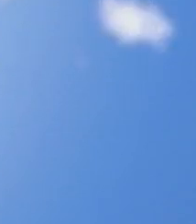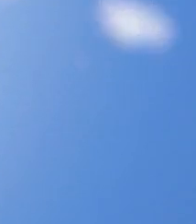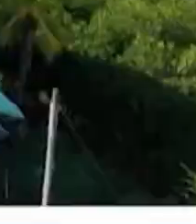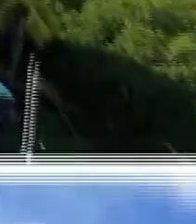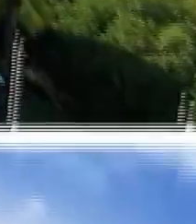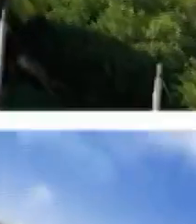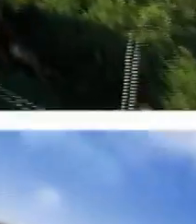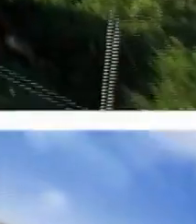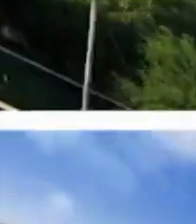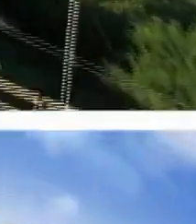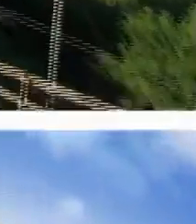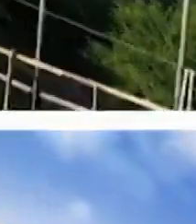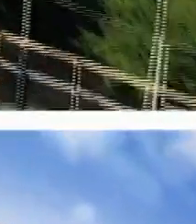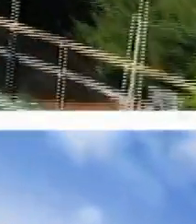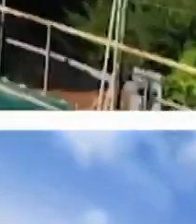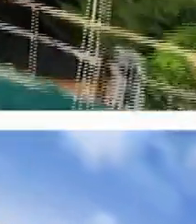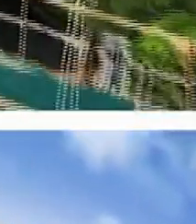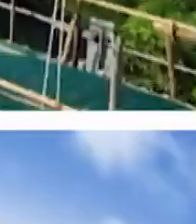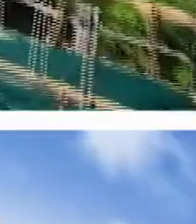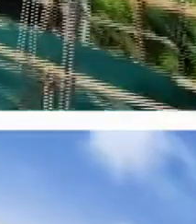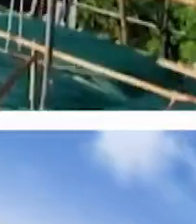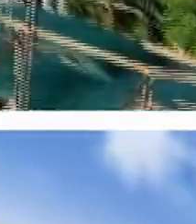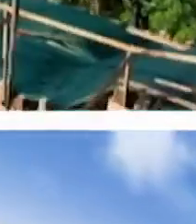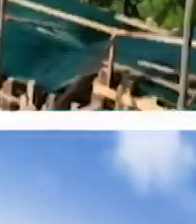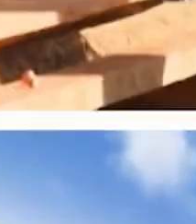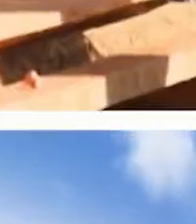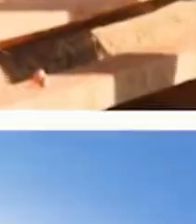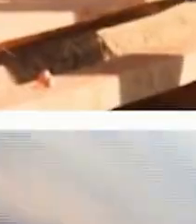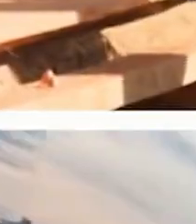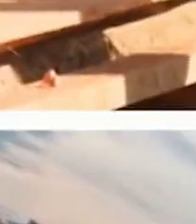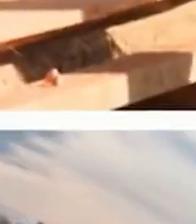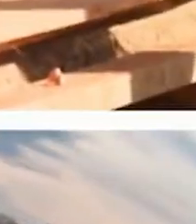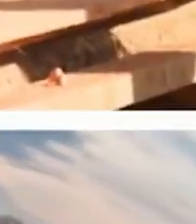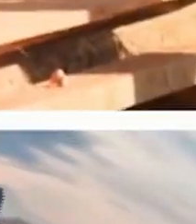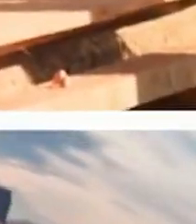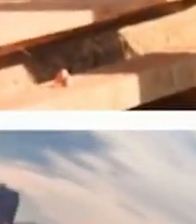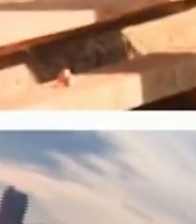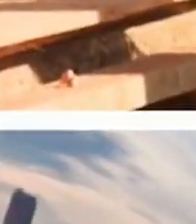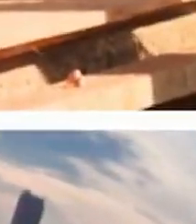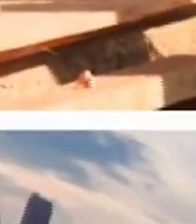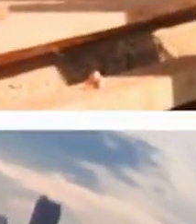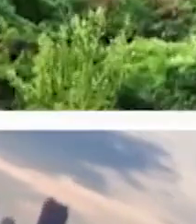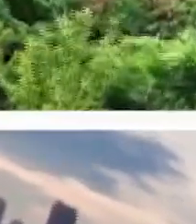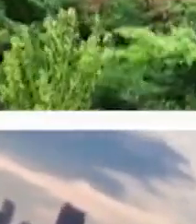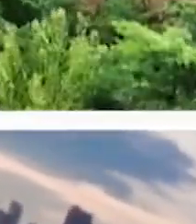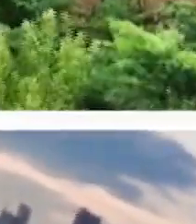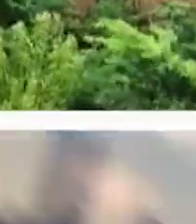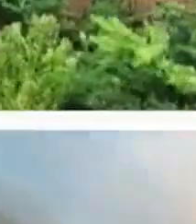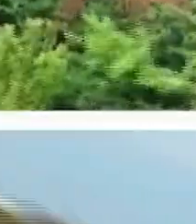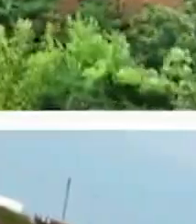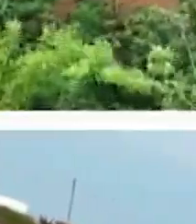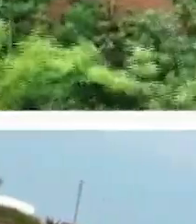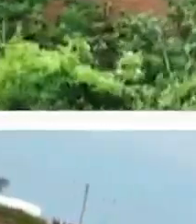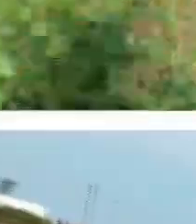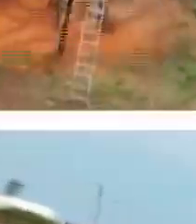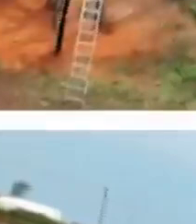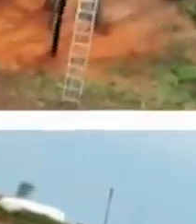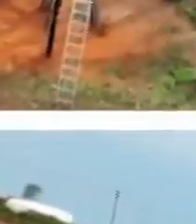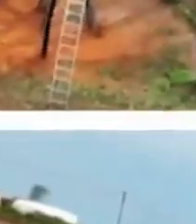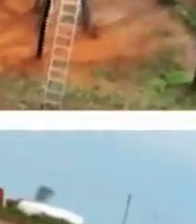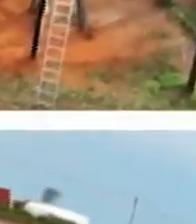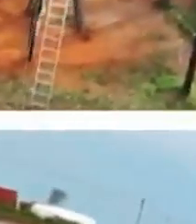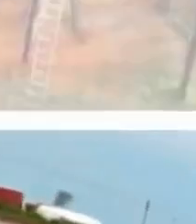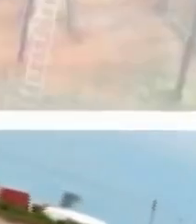Bienvenidos a Global 3000. Esta semana nos vamos a Costa Rica, donde se trabaja por un futuro más ecológico del transporte